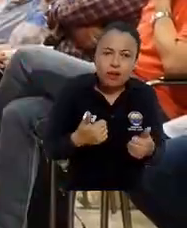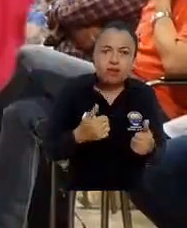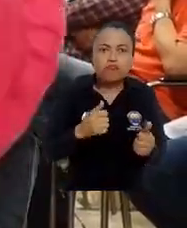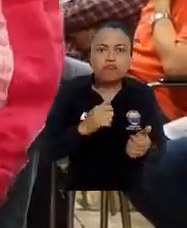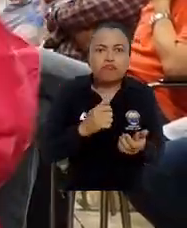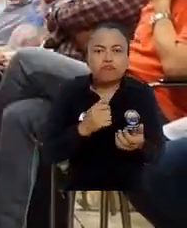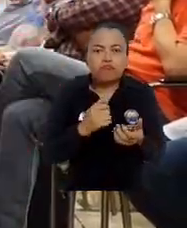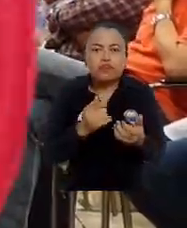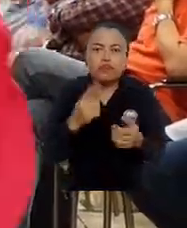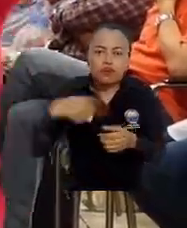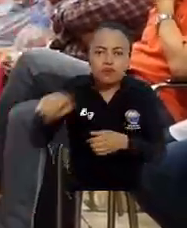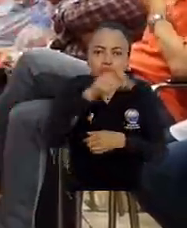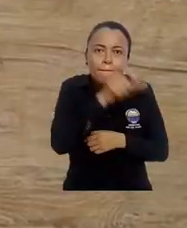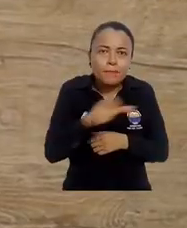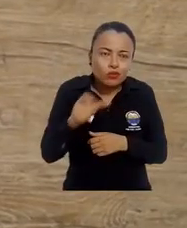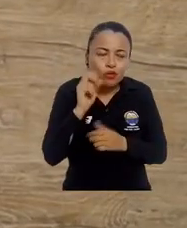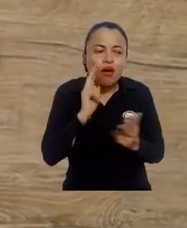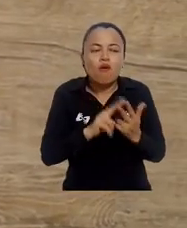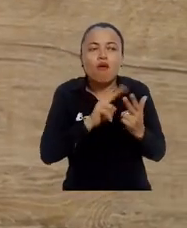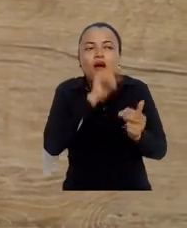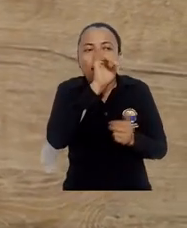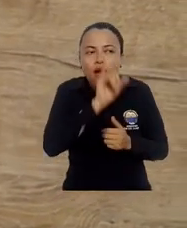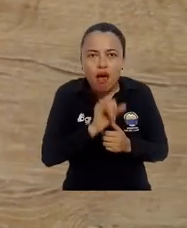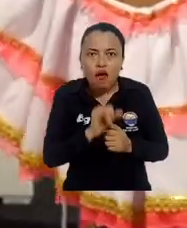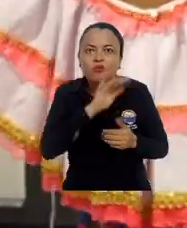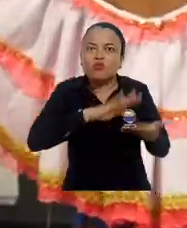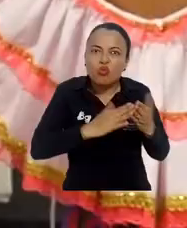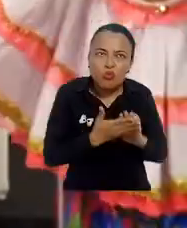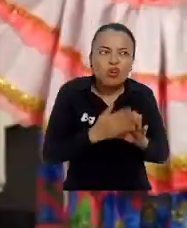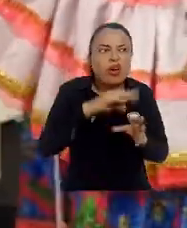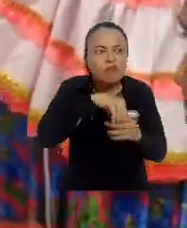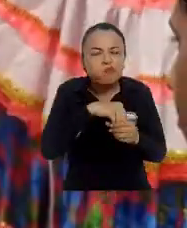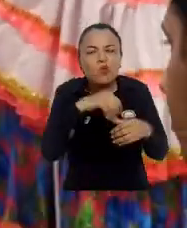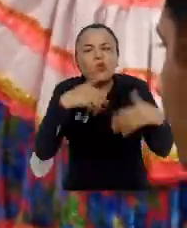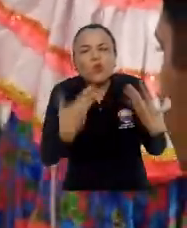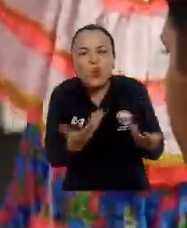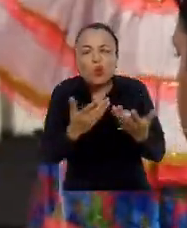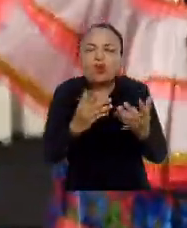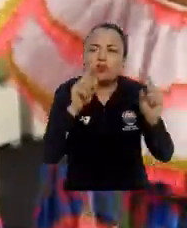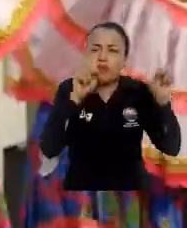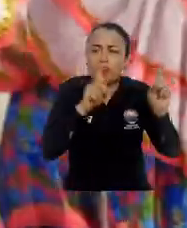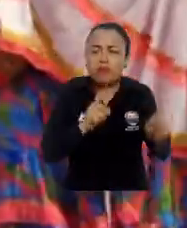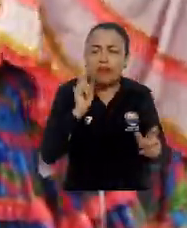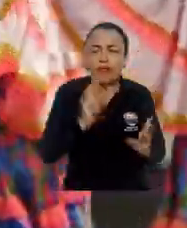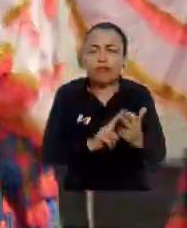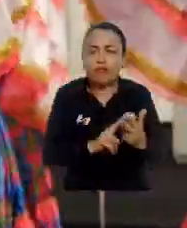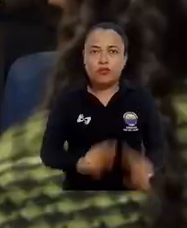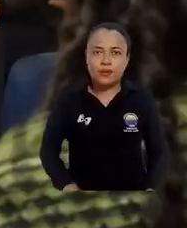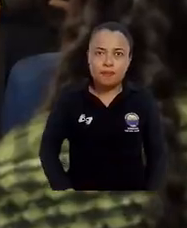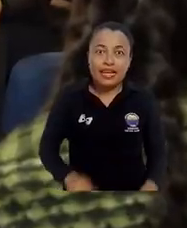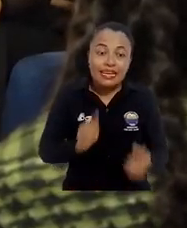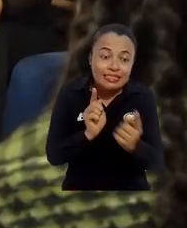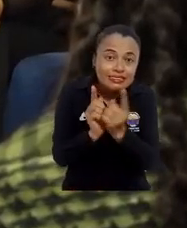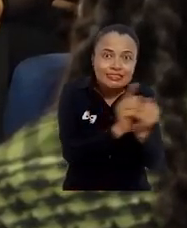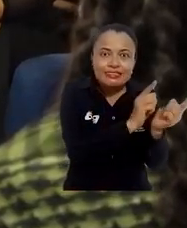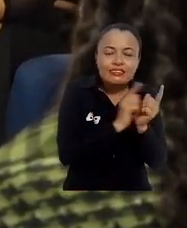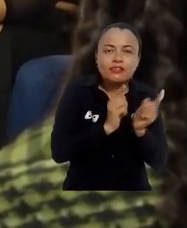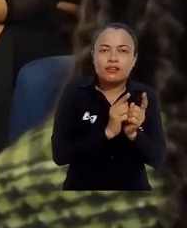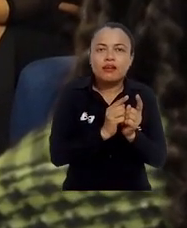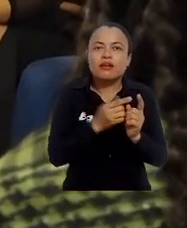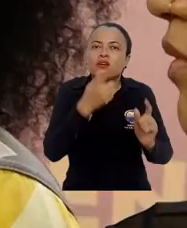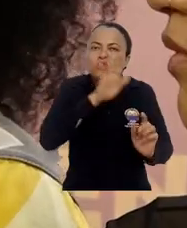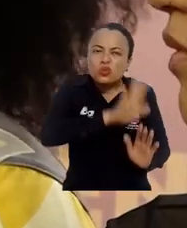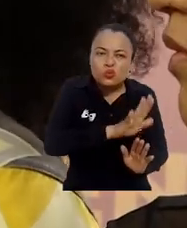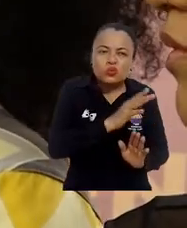voto, confianza, bueno, y que sí, que todas las personas estén enteradas de todos los temas que se desarrollan dentro y fuera de la comunidad. Este encuentro